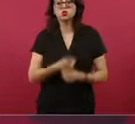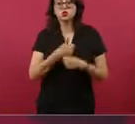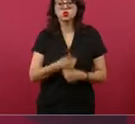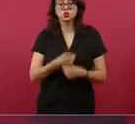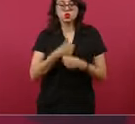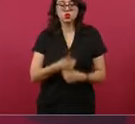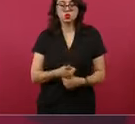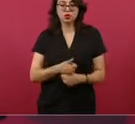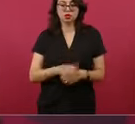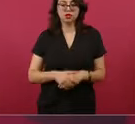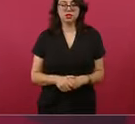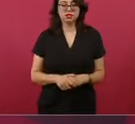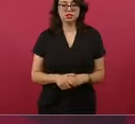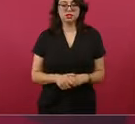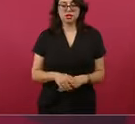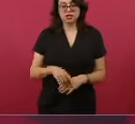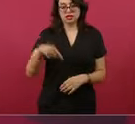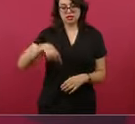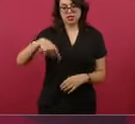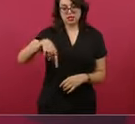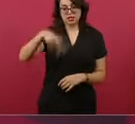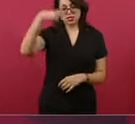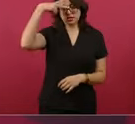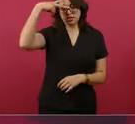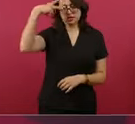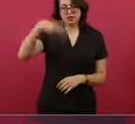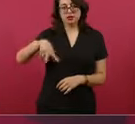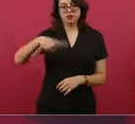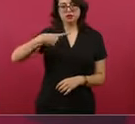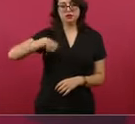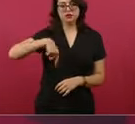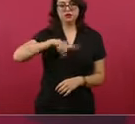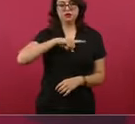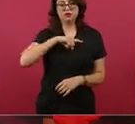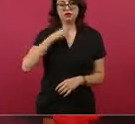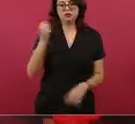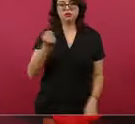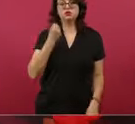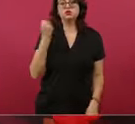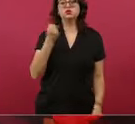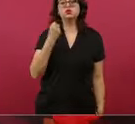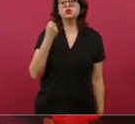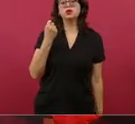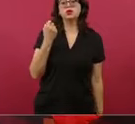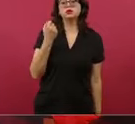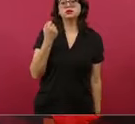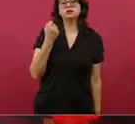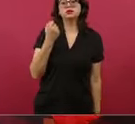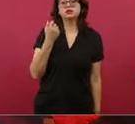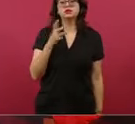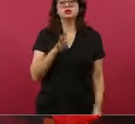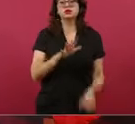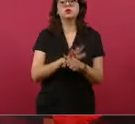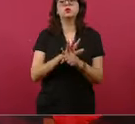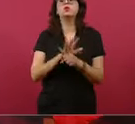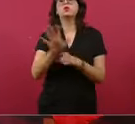tenemos la fortuna de que nuestro pueblo es